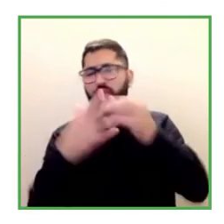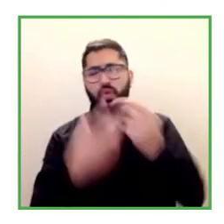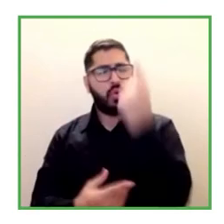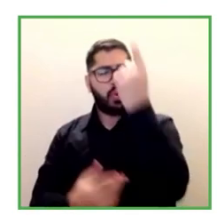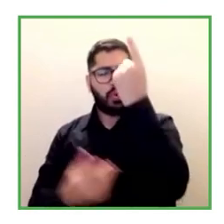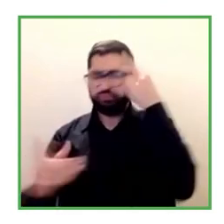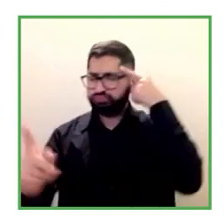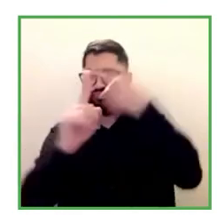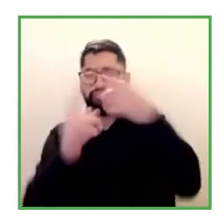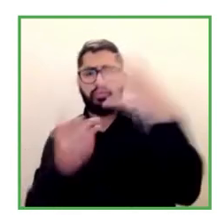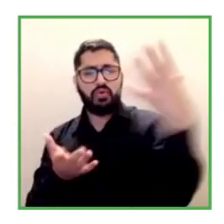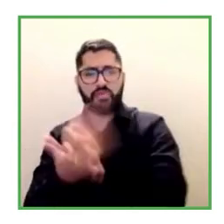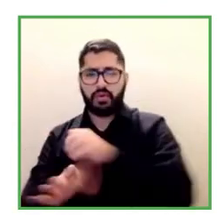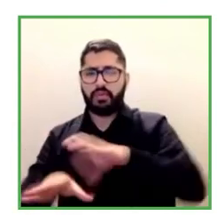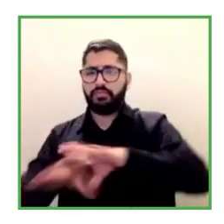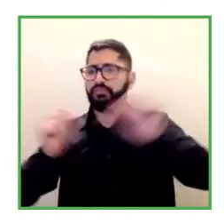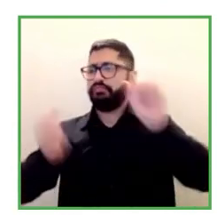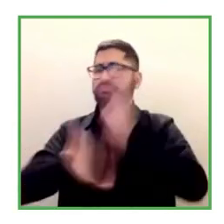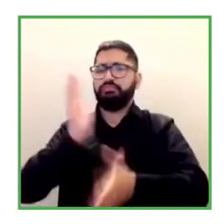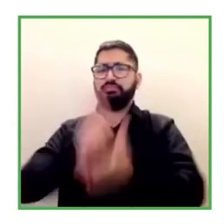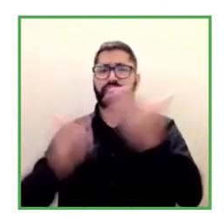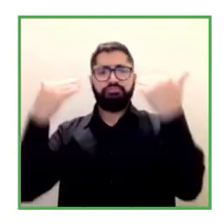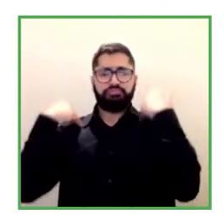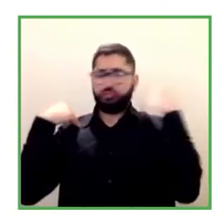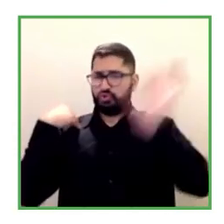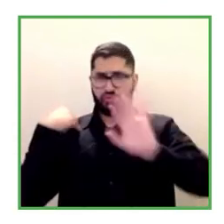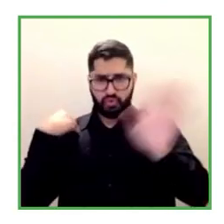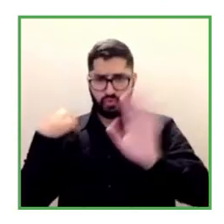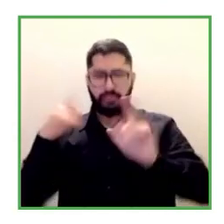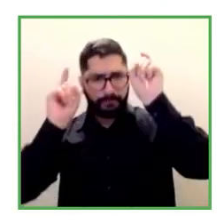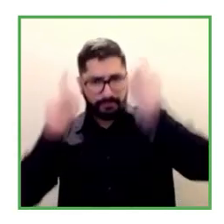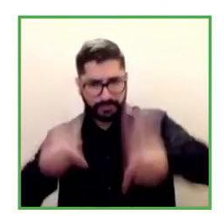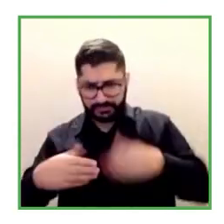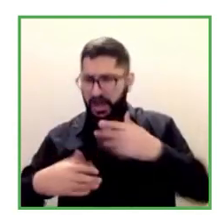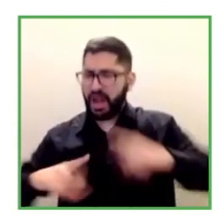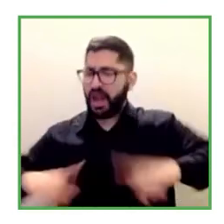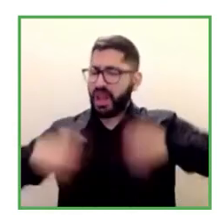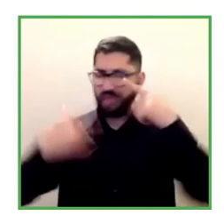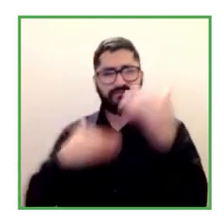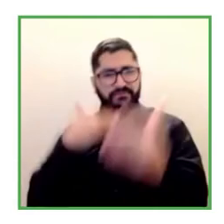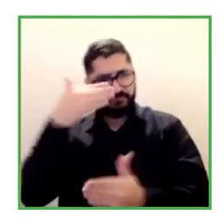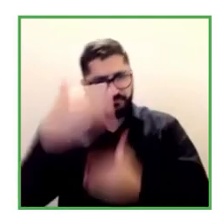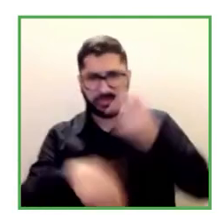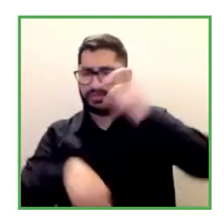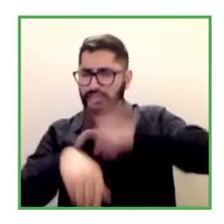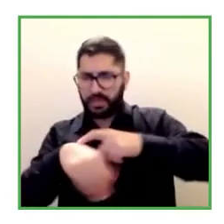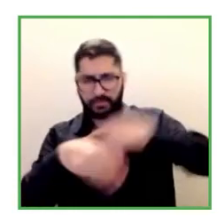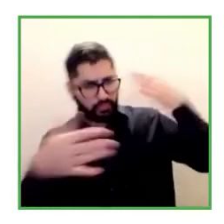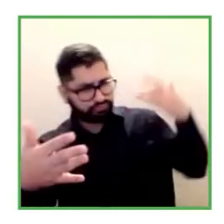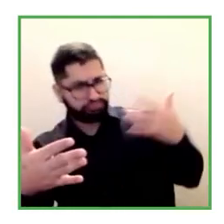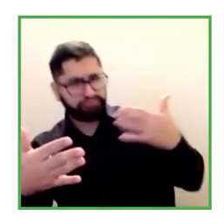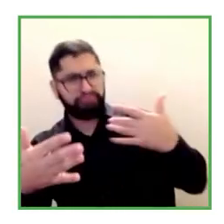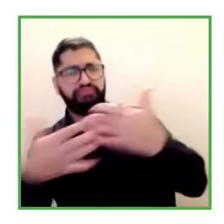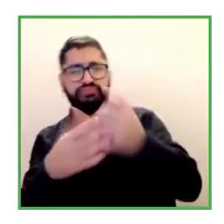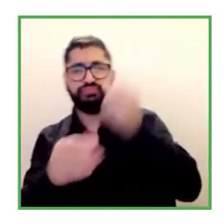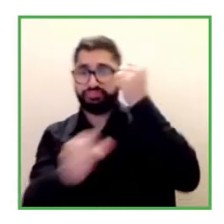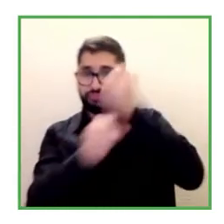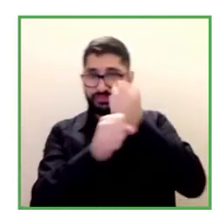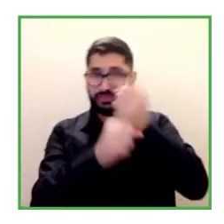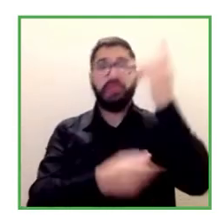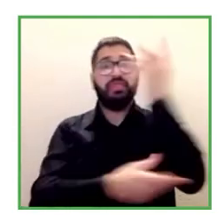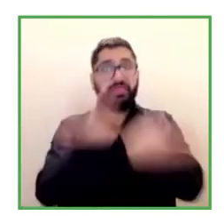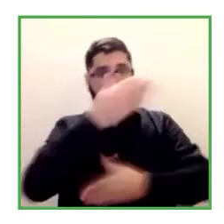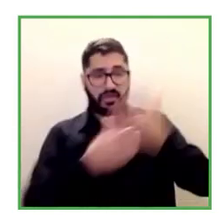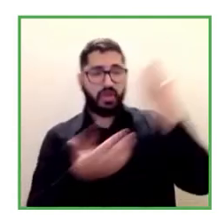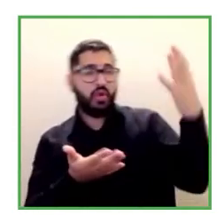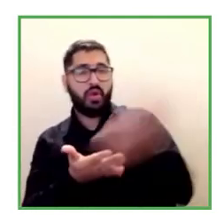durante todo este tiempo que estamos trabajando con personas con discapacidad que logran un trabajo y después se autoboicotean. El